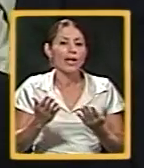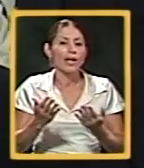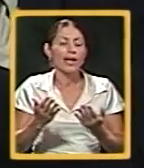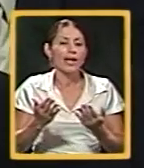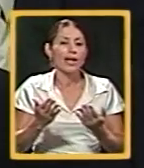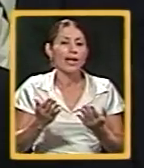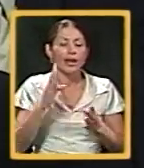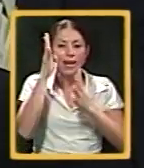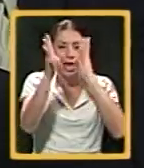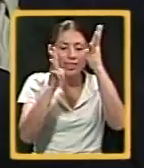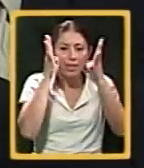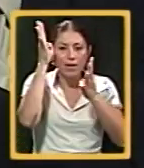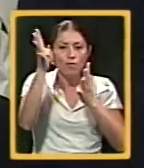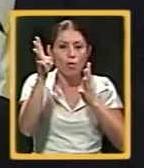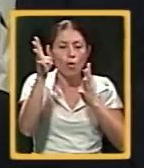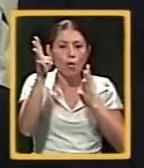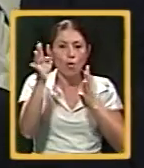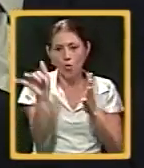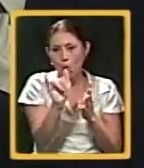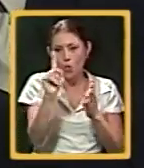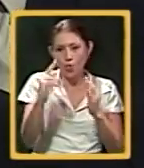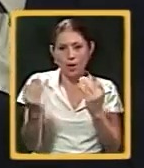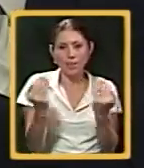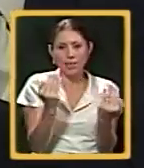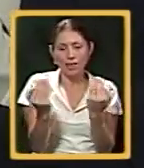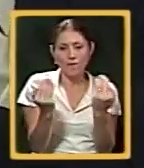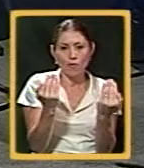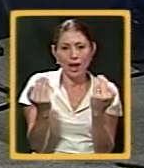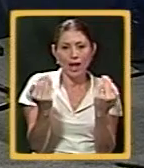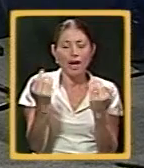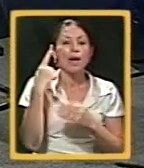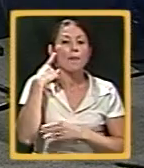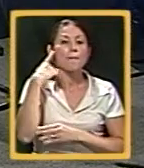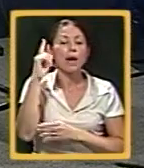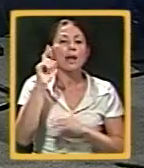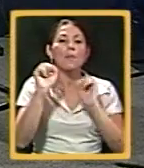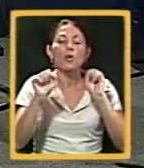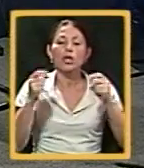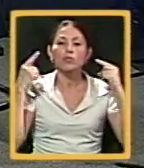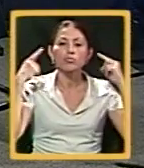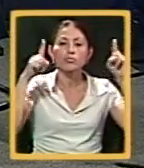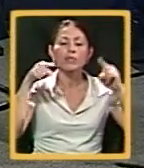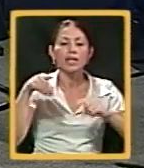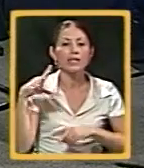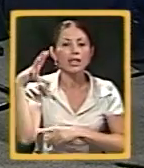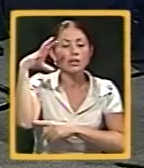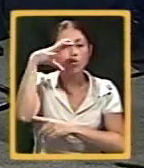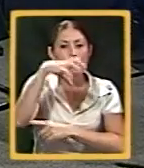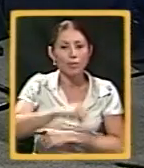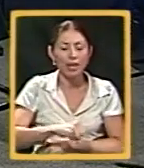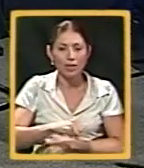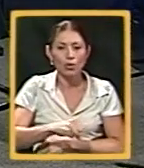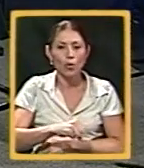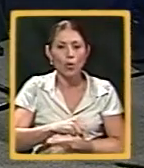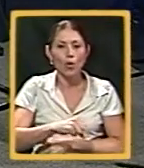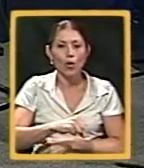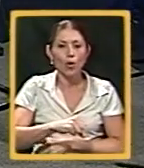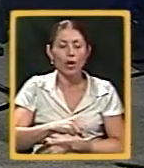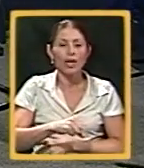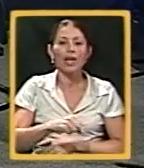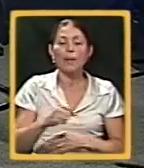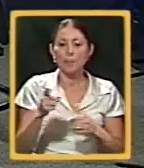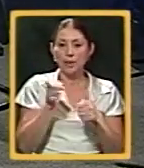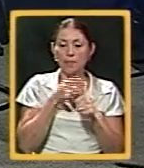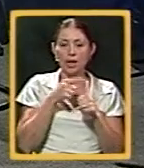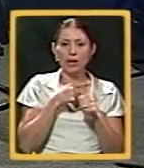silencio creativo como metáfora, para llegar a ese descubrimiento, correr la cortina oscura